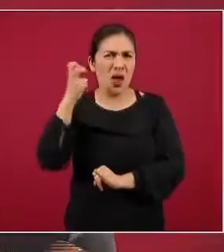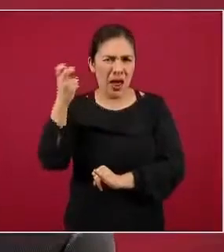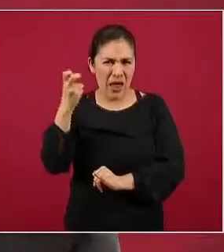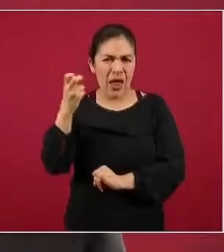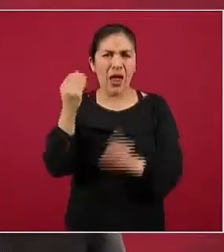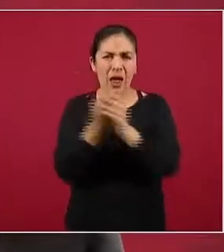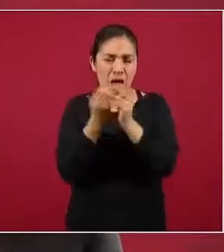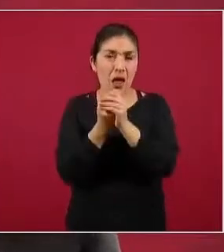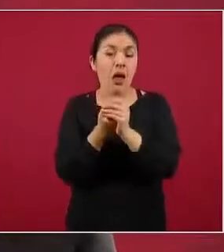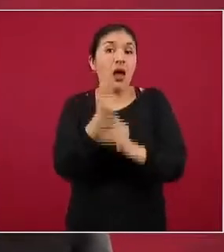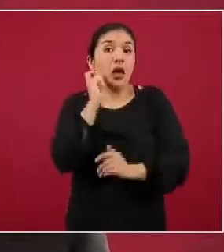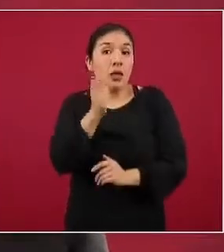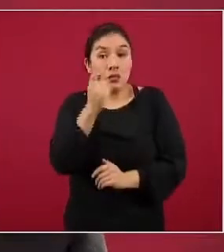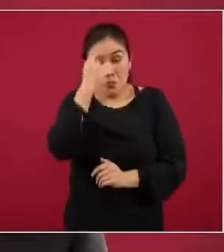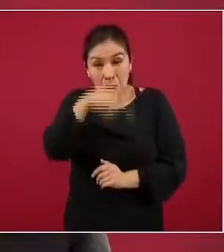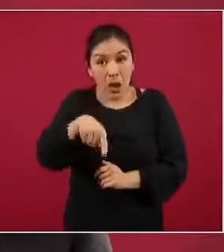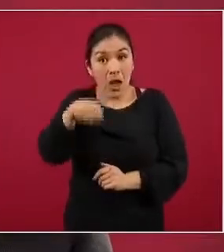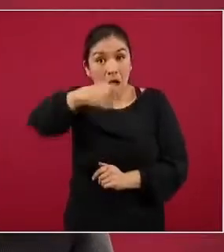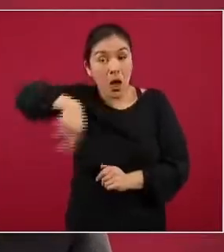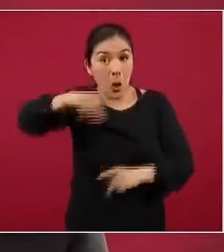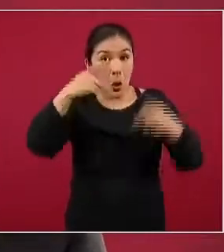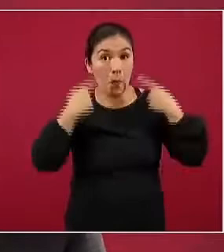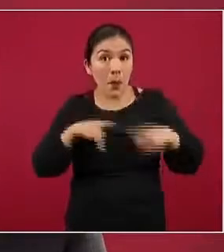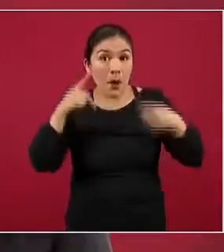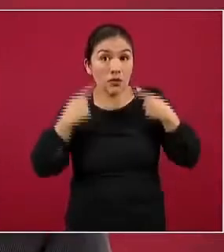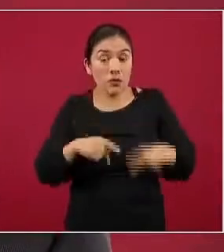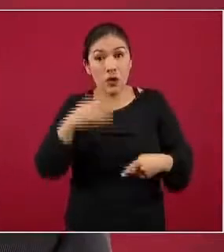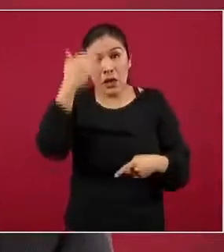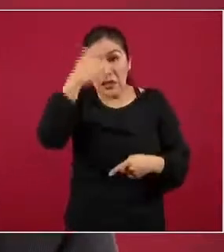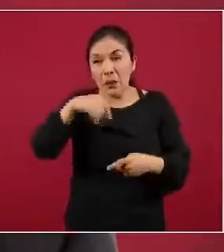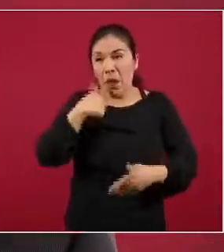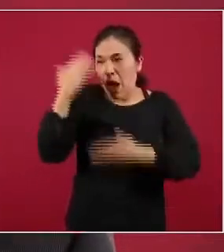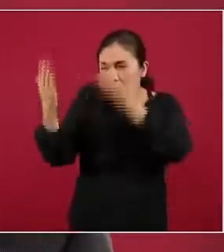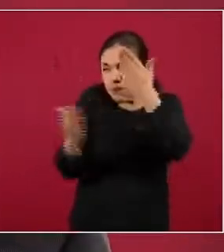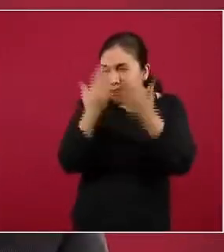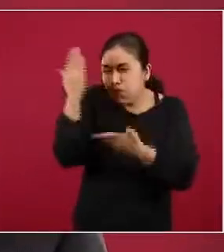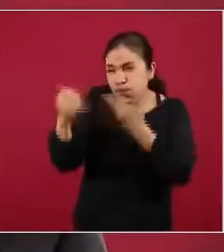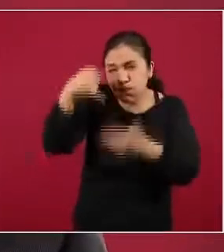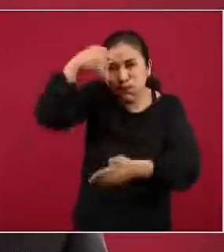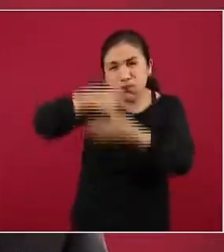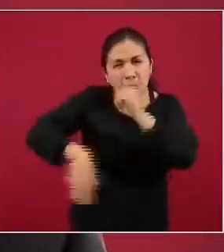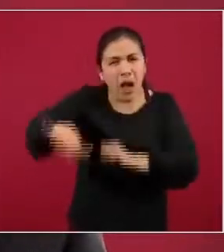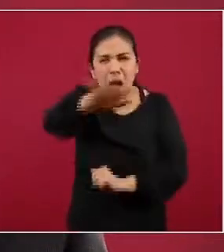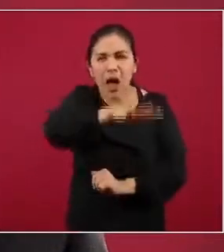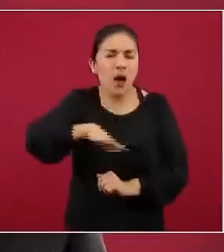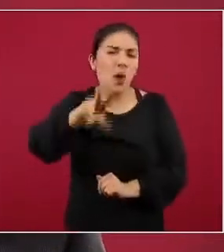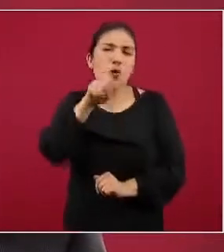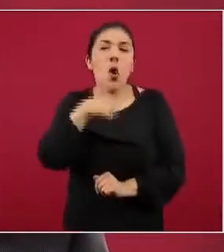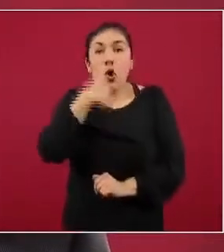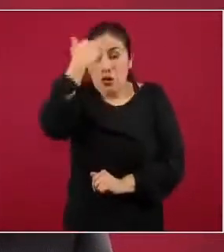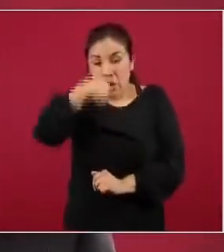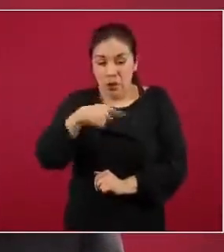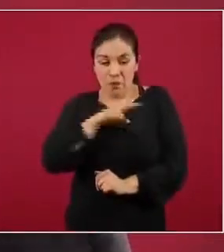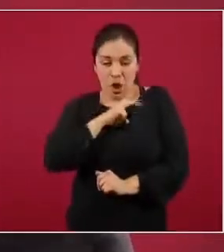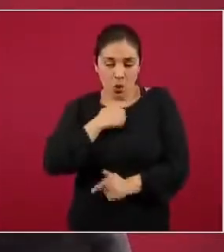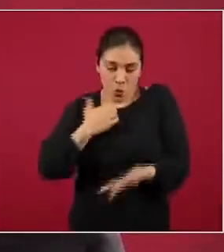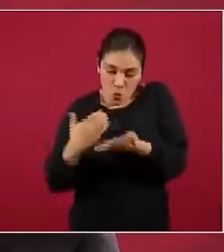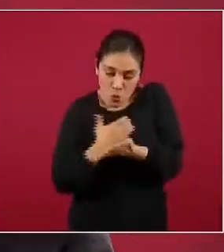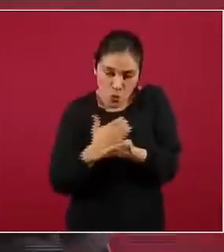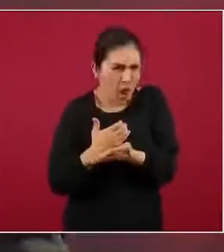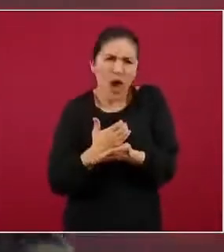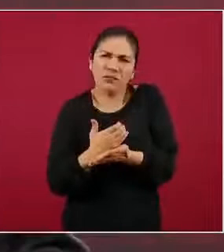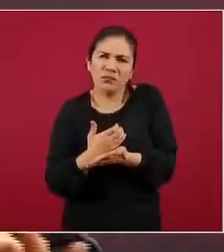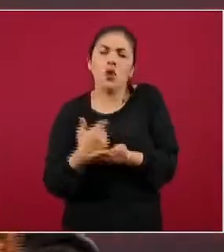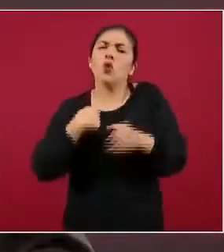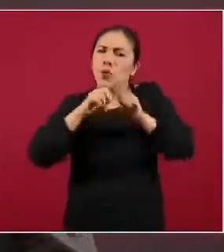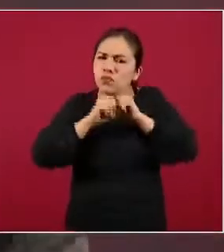coronavirus.gov.mx. Por supuesto, no es para que el público en general se ponga a estudiar y que se autoprescriba, pero lo hacemos público,